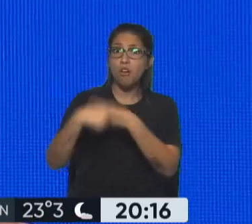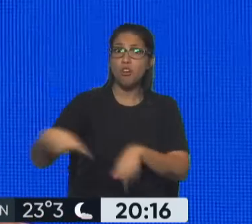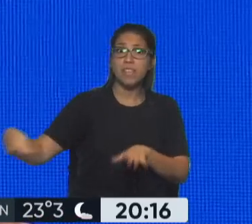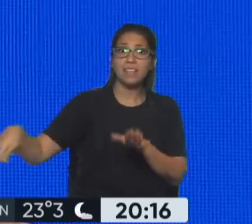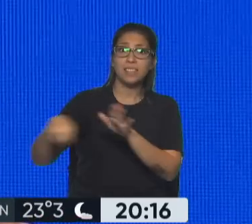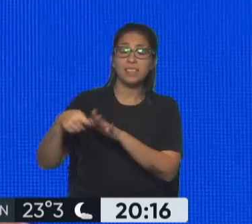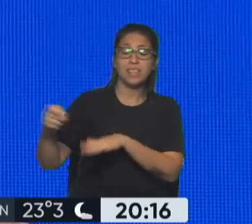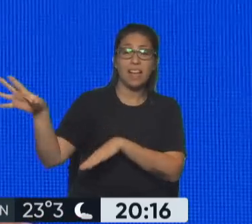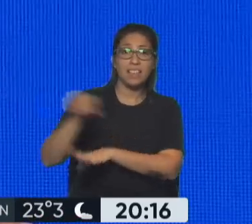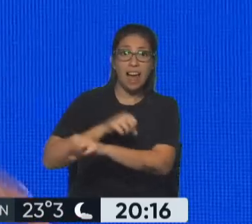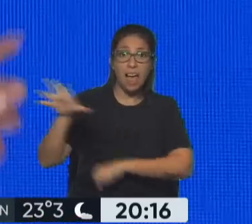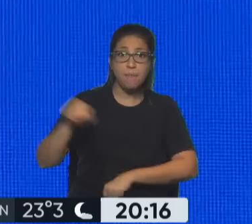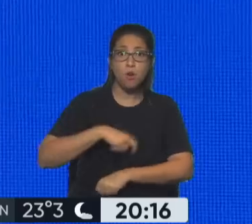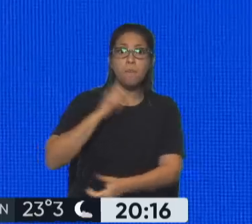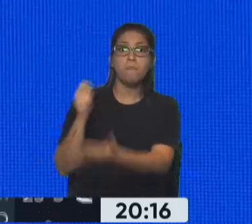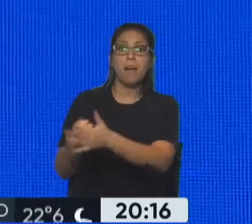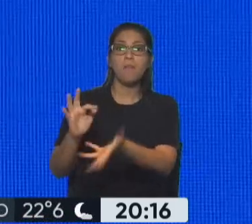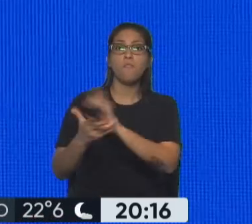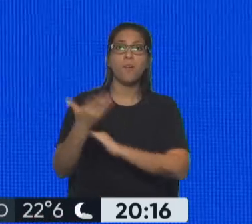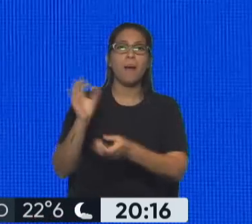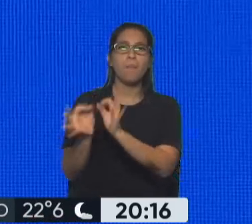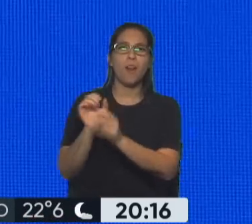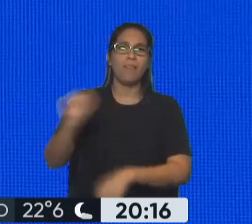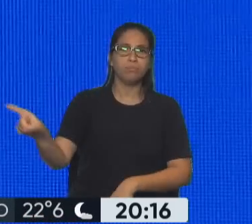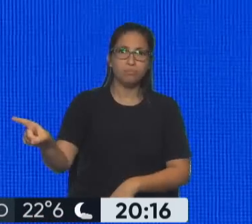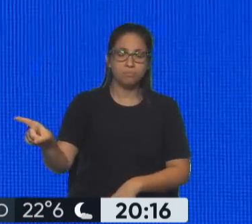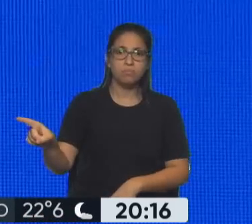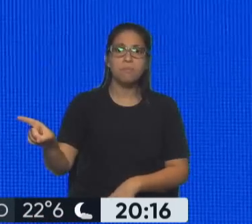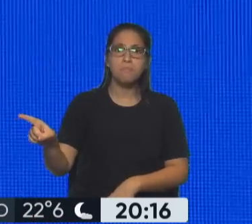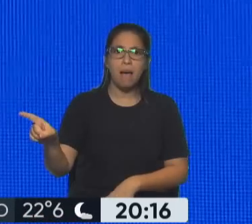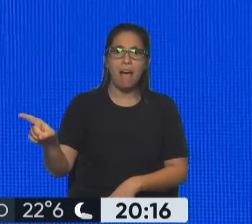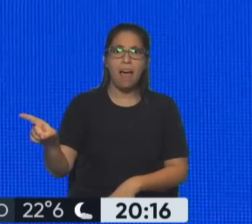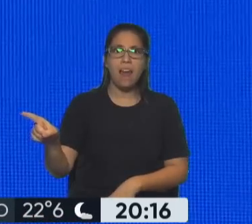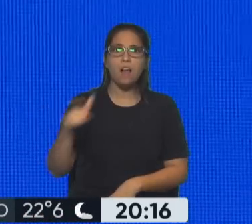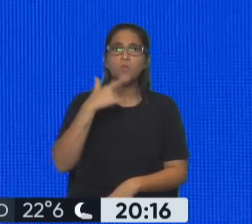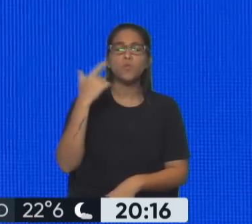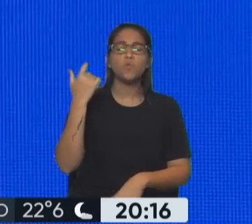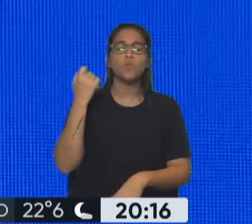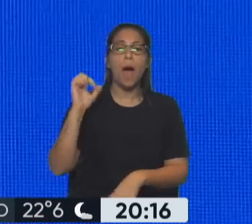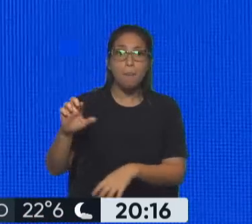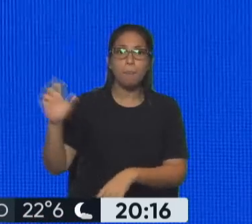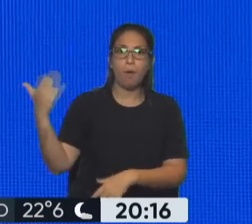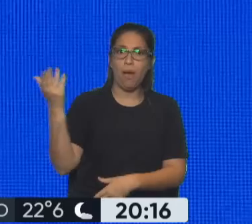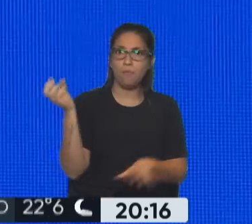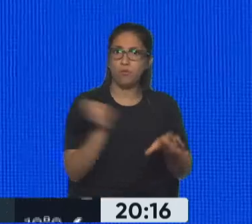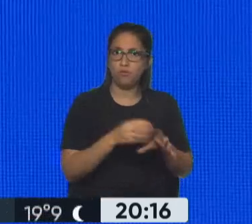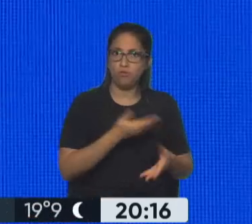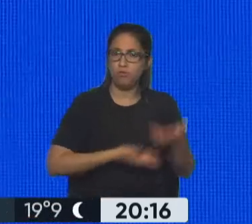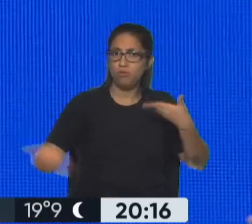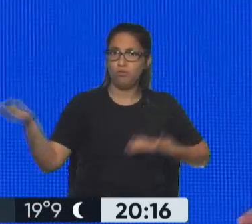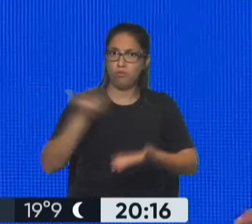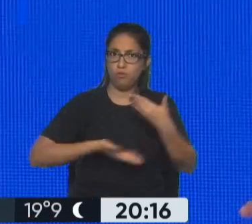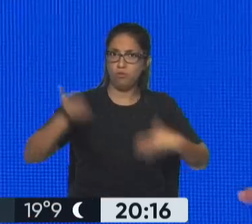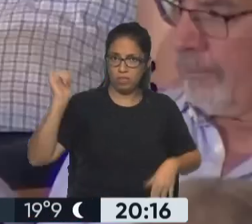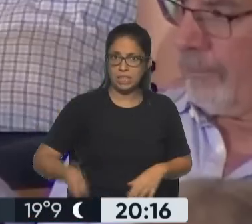que importamos de China lo paguemos con yuanes y podamos utilizar el swap que tenemos, que fue ya